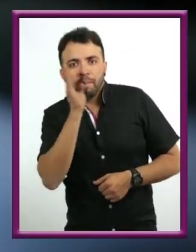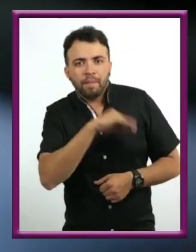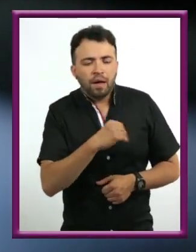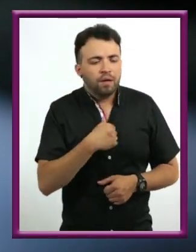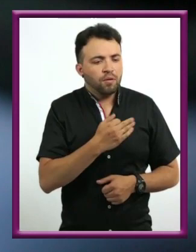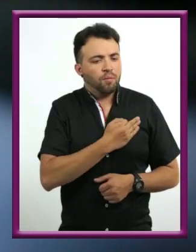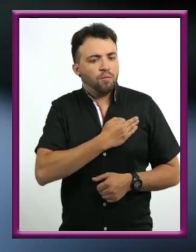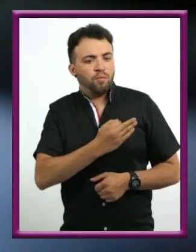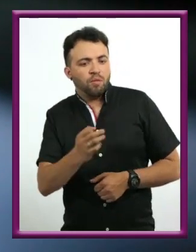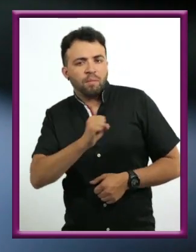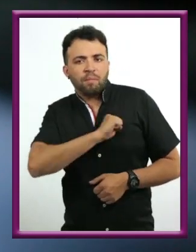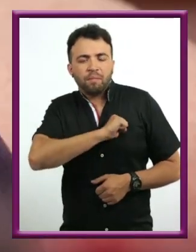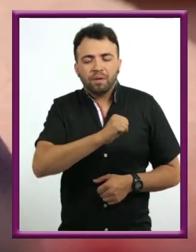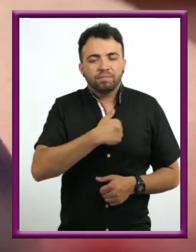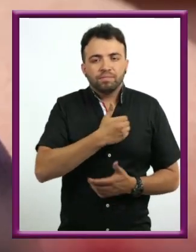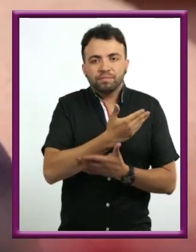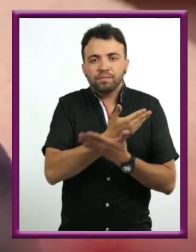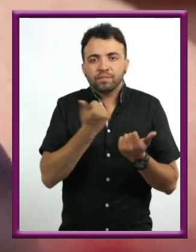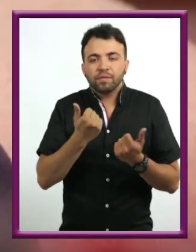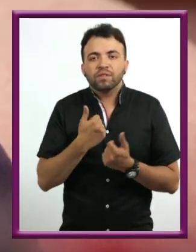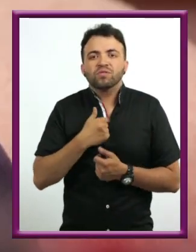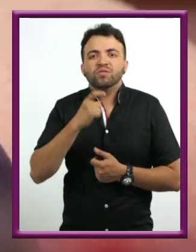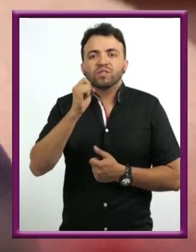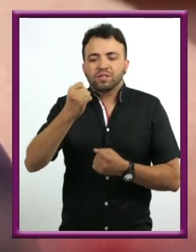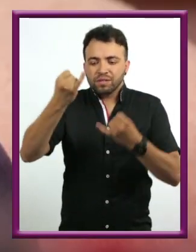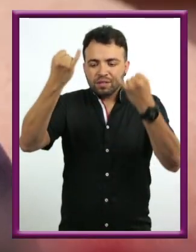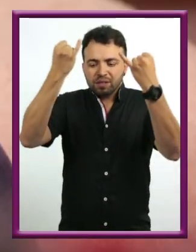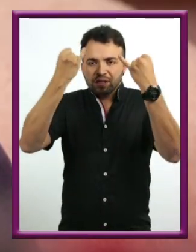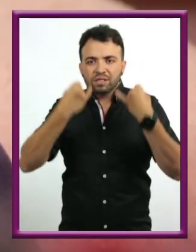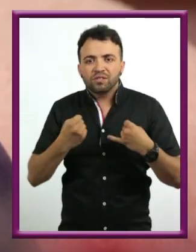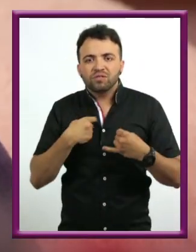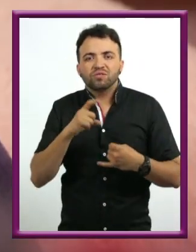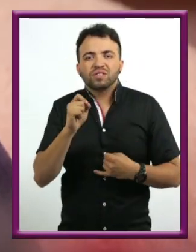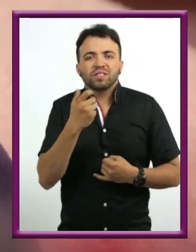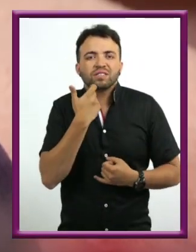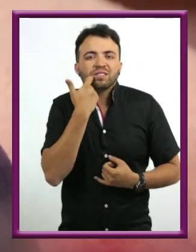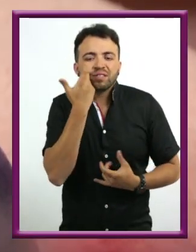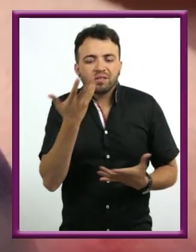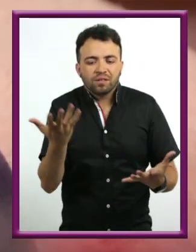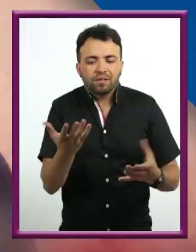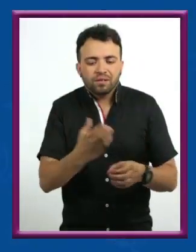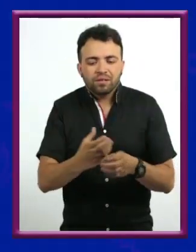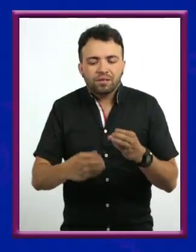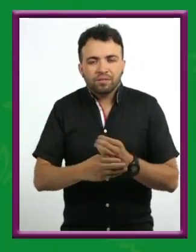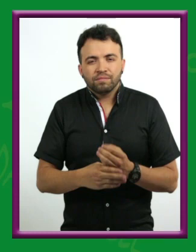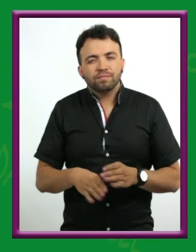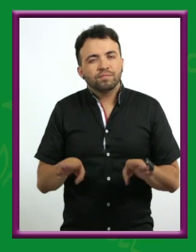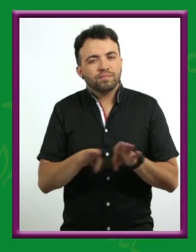bondadosos o de plano ser malos. Se trata de las intenciones de nuestros actos.